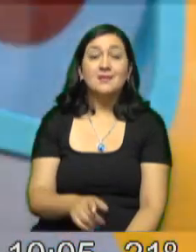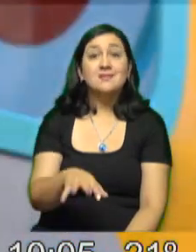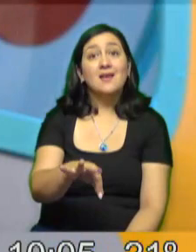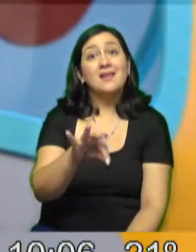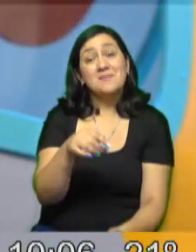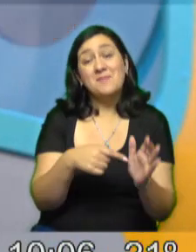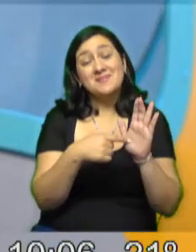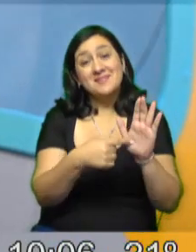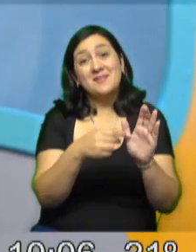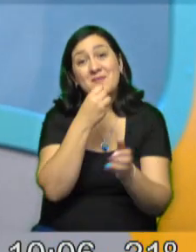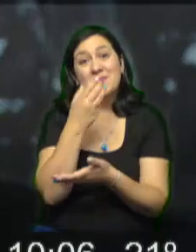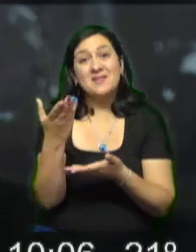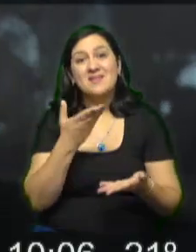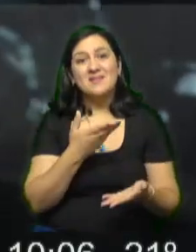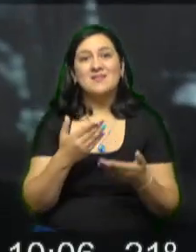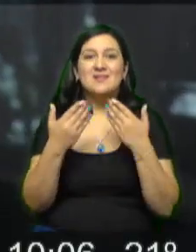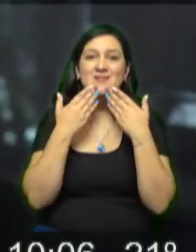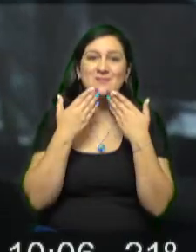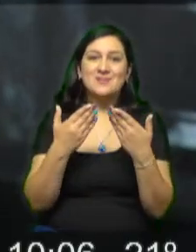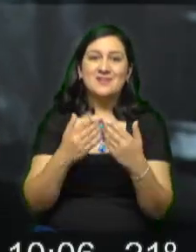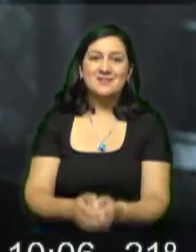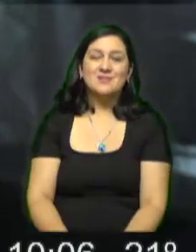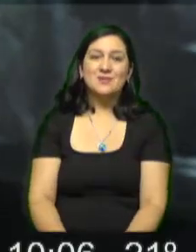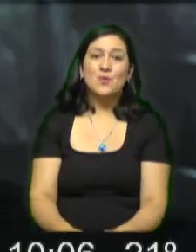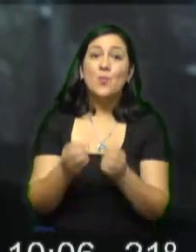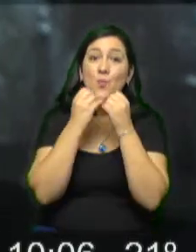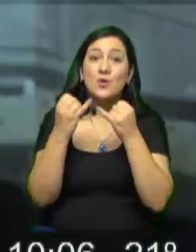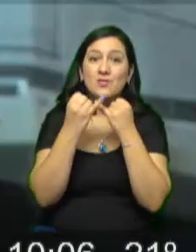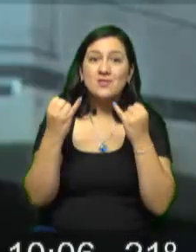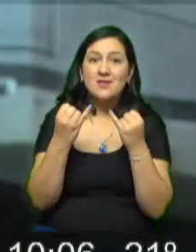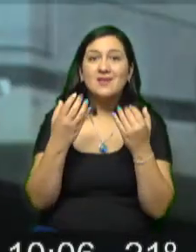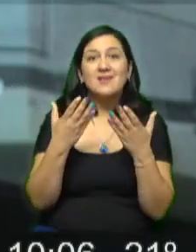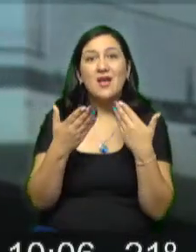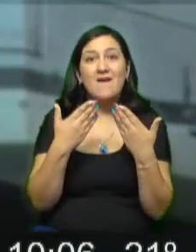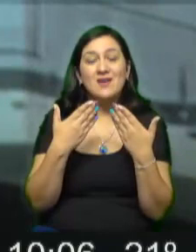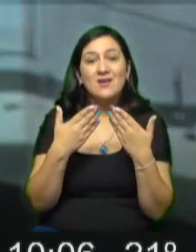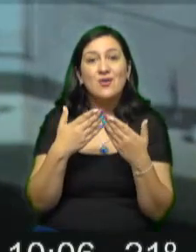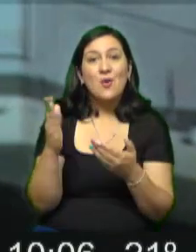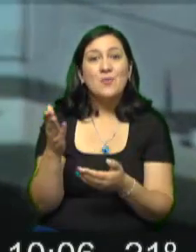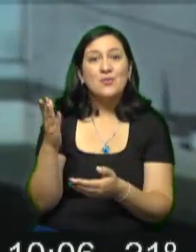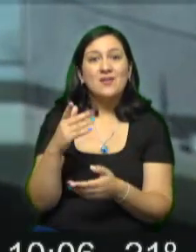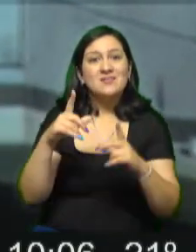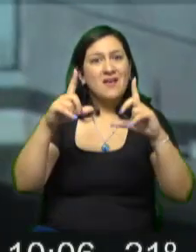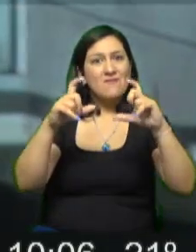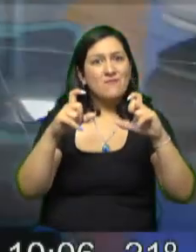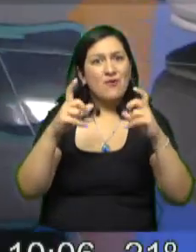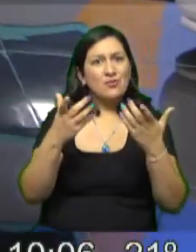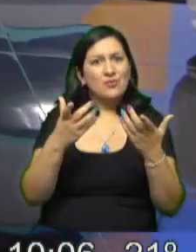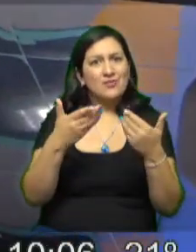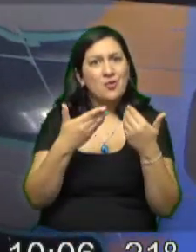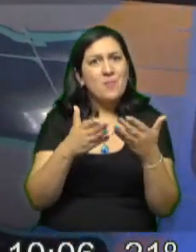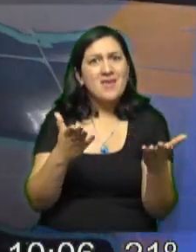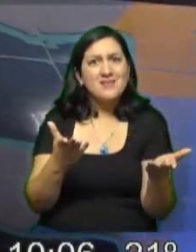presentarte, Fernando, bienvenido. Muchas gracias, muy buenos días. Quiero hablar después con los productores, a ver de dónde sacaron esa foto, la foto del